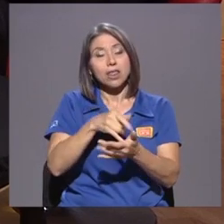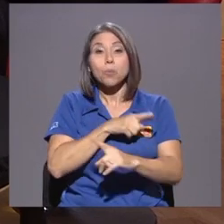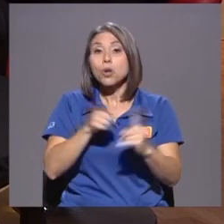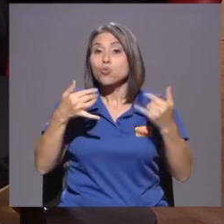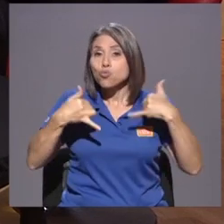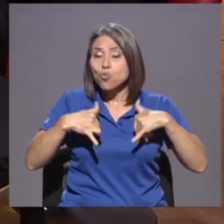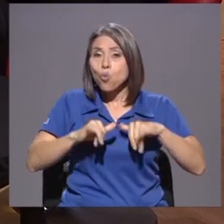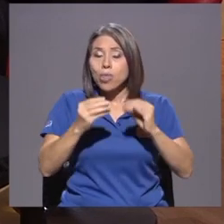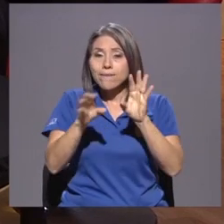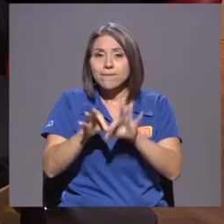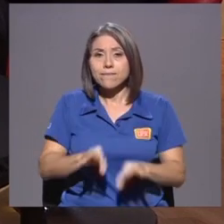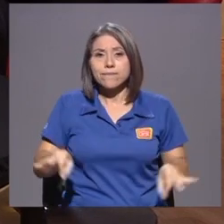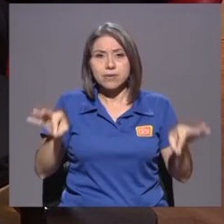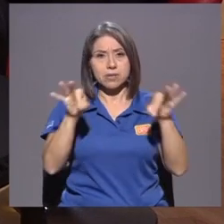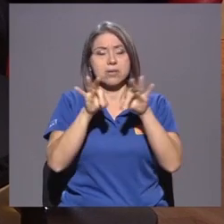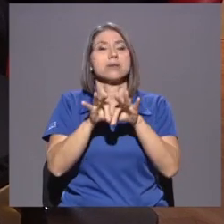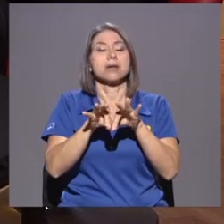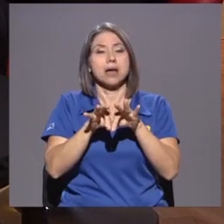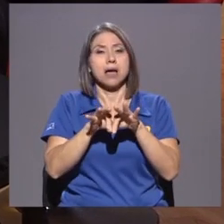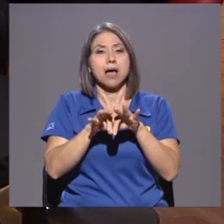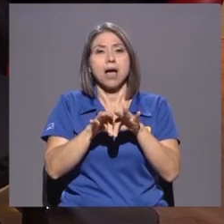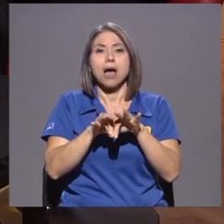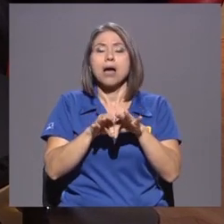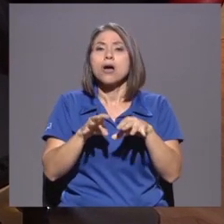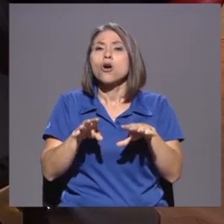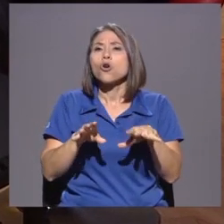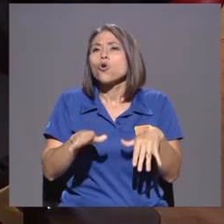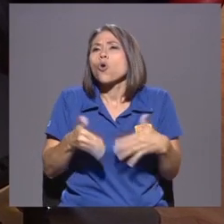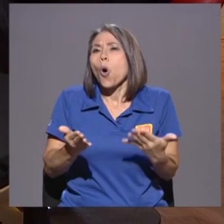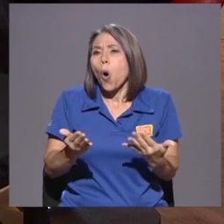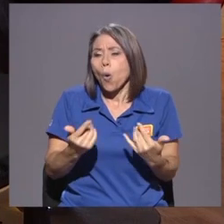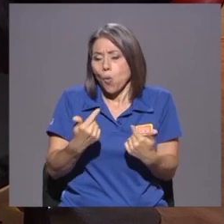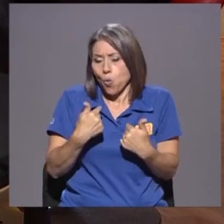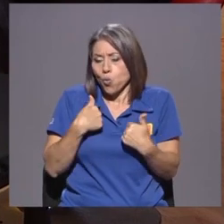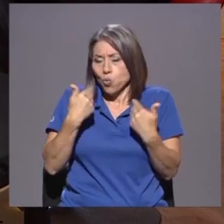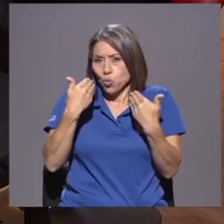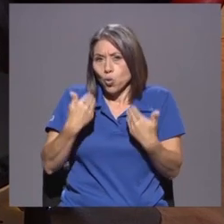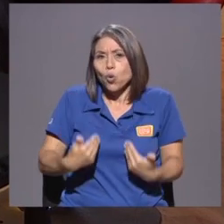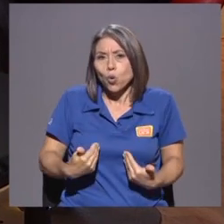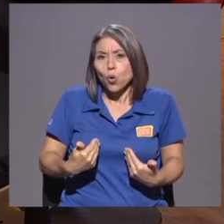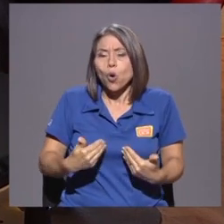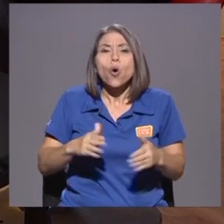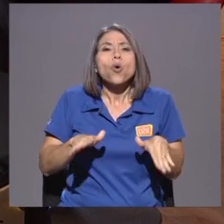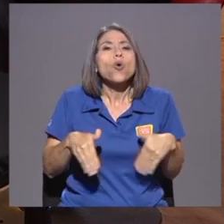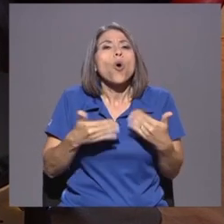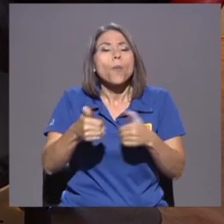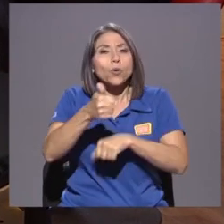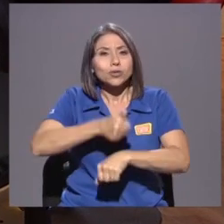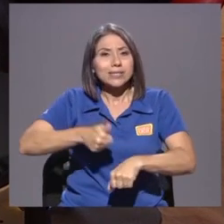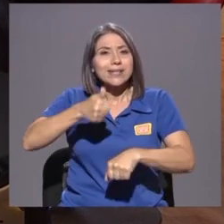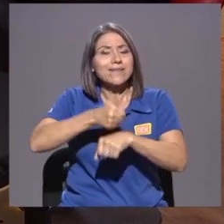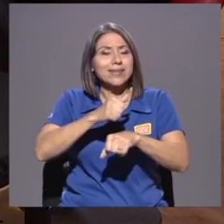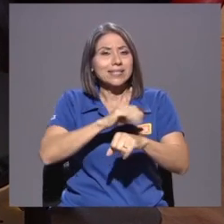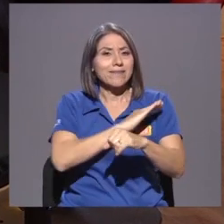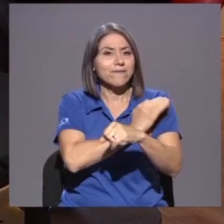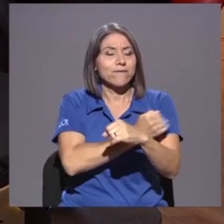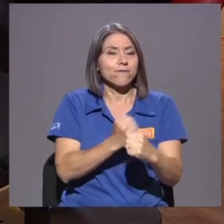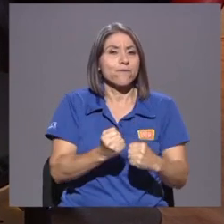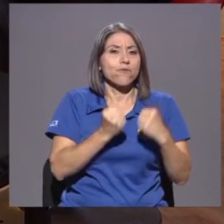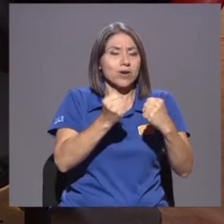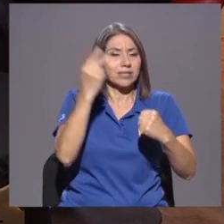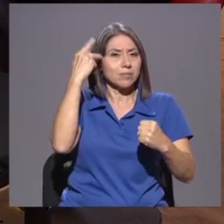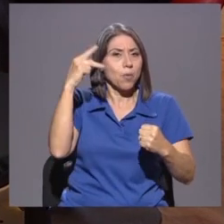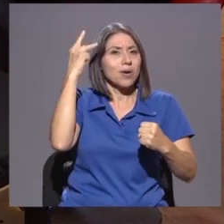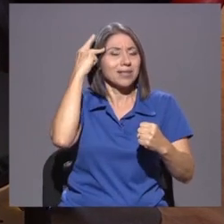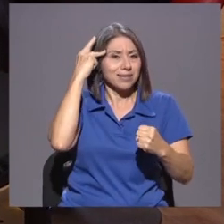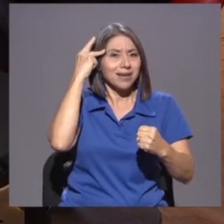cierta relevancia en cuanto a cómo se ve a uno y cómo se definan las respectivas fuerzas políticas en algún sentido